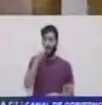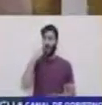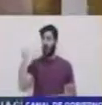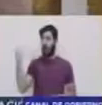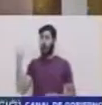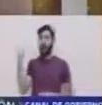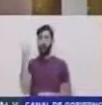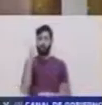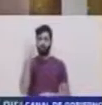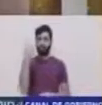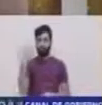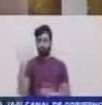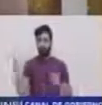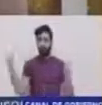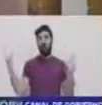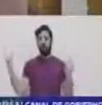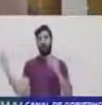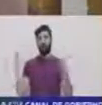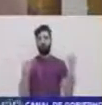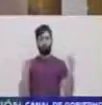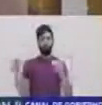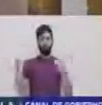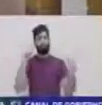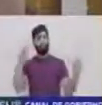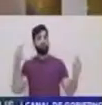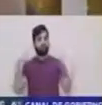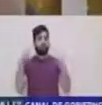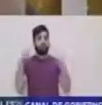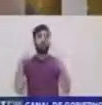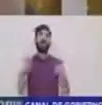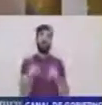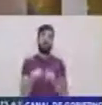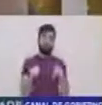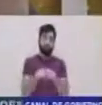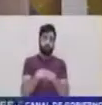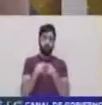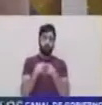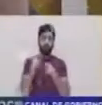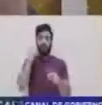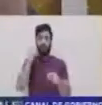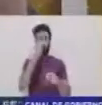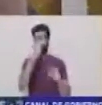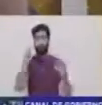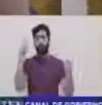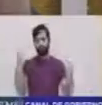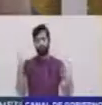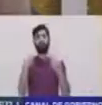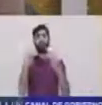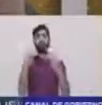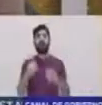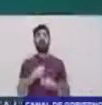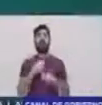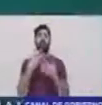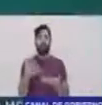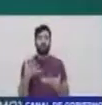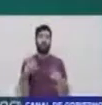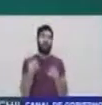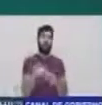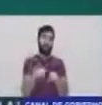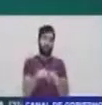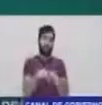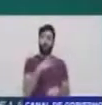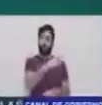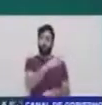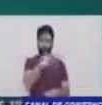este momento podamos compartir una mirada, ya estamos desarrollando la expresión. Allá en casa, ustedes que están